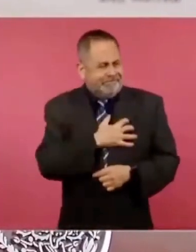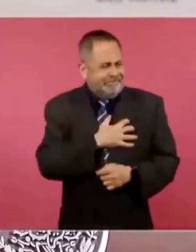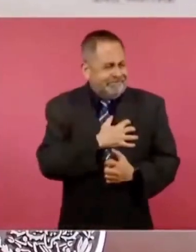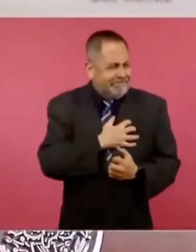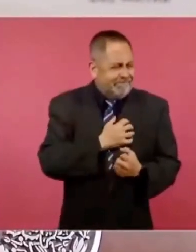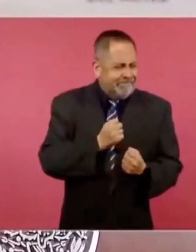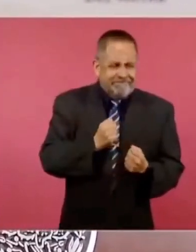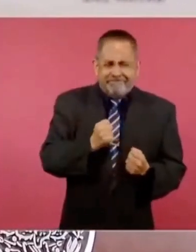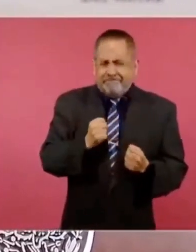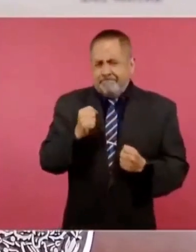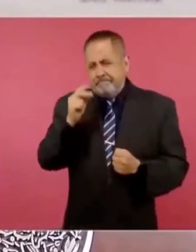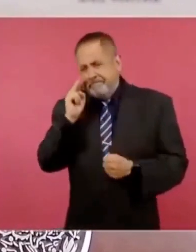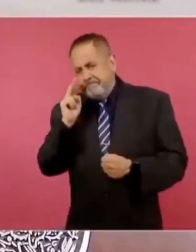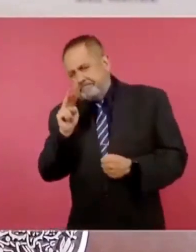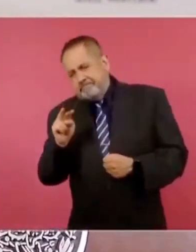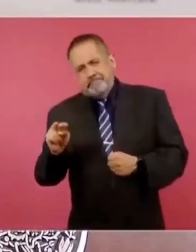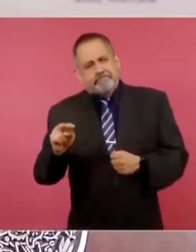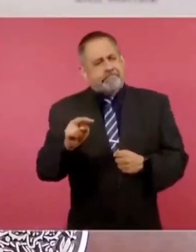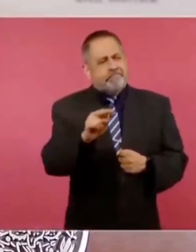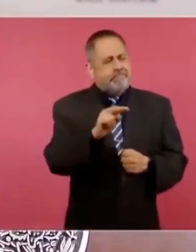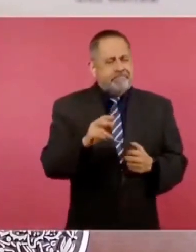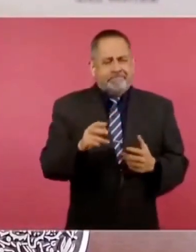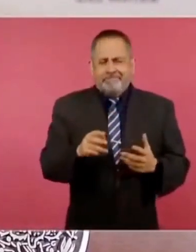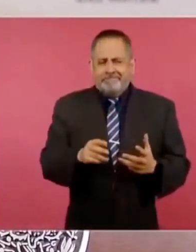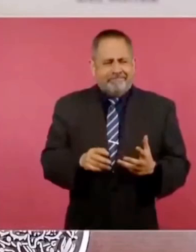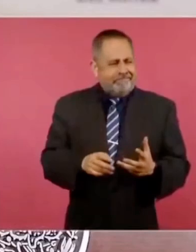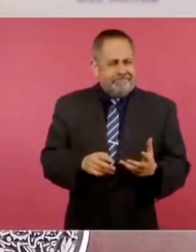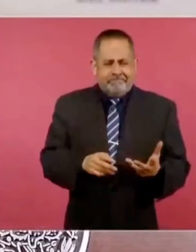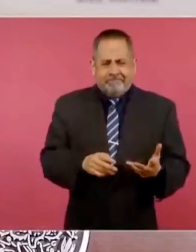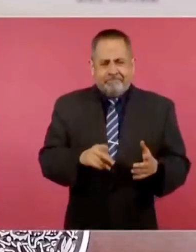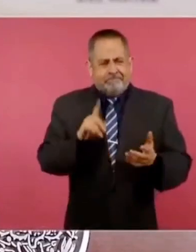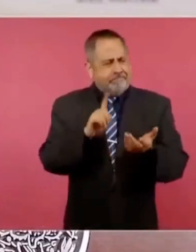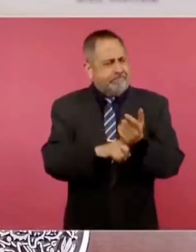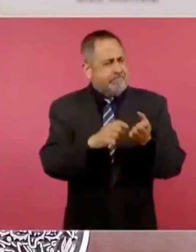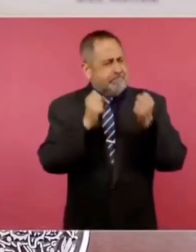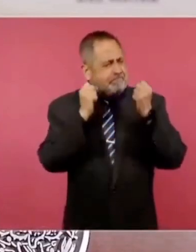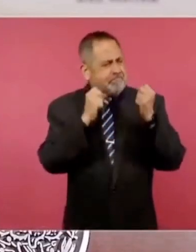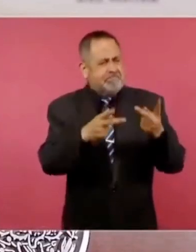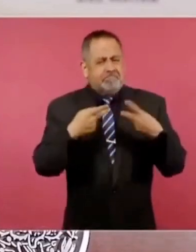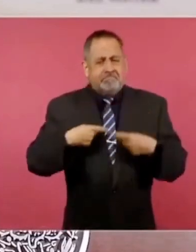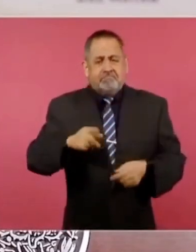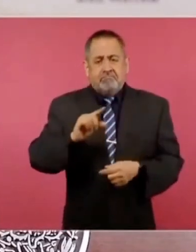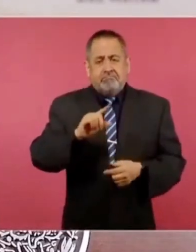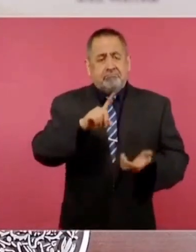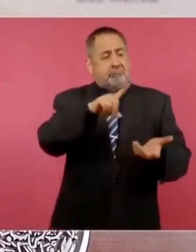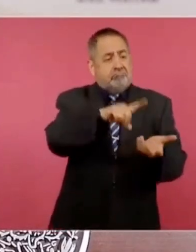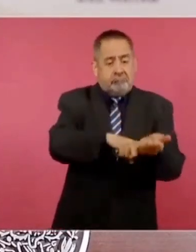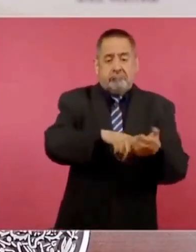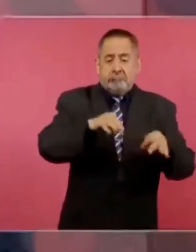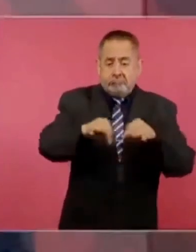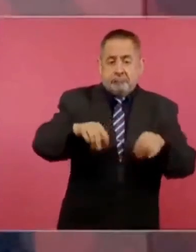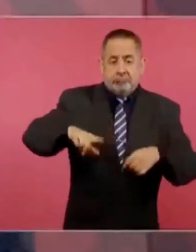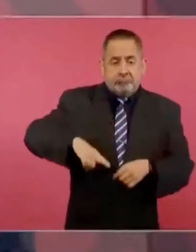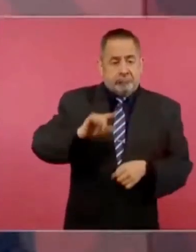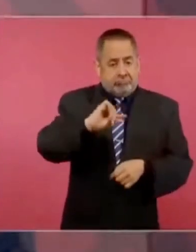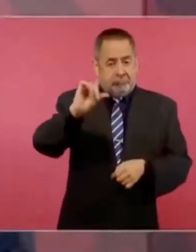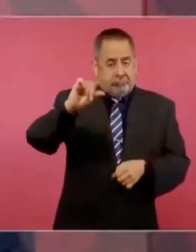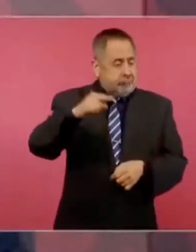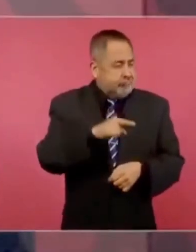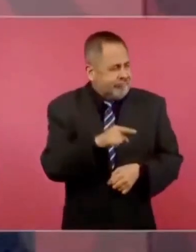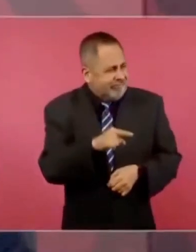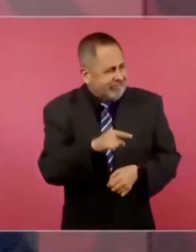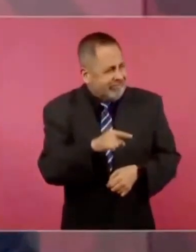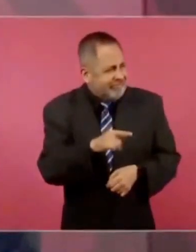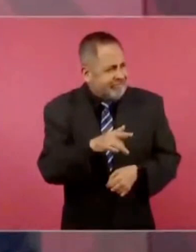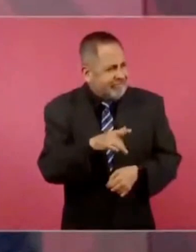conocer el verdadero fondo moral de muchos servidores públicos al